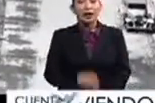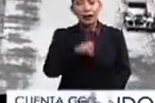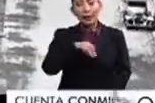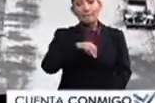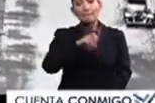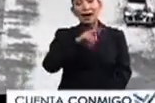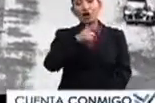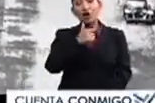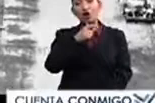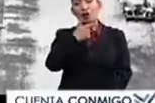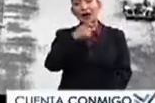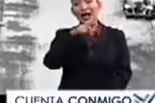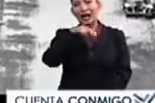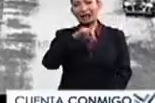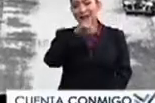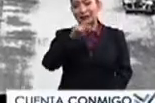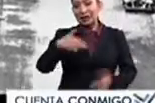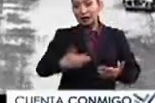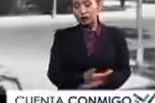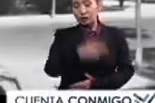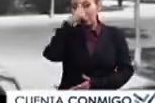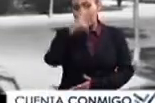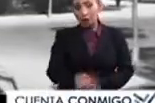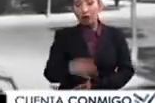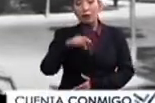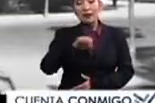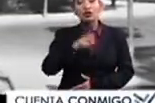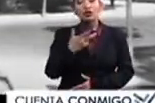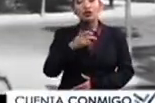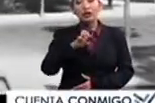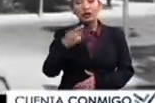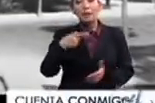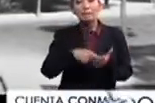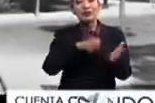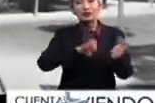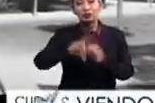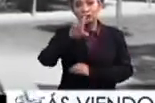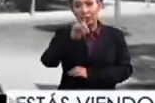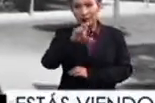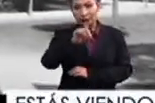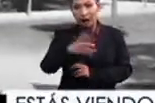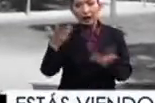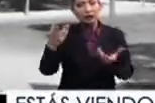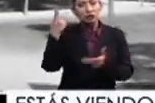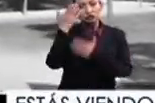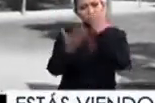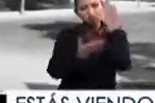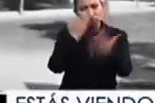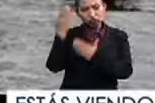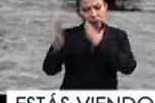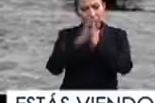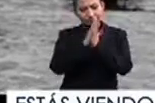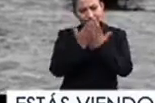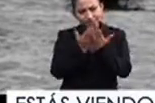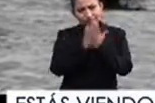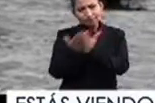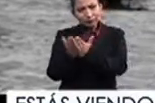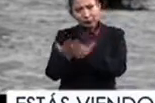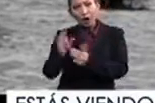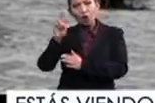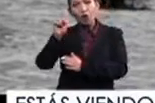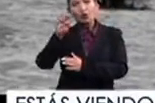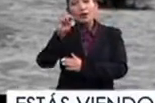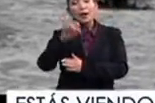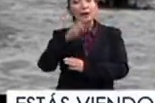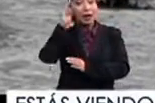Margot Glantz nació en la Ciudad de México el 28 de enero de 1930. Realizó sus estudios de literatura en la UNAM,